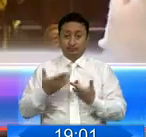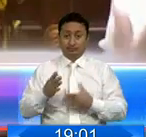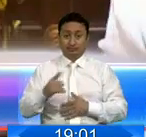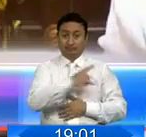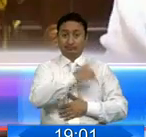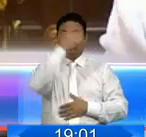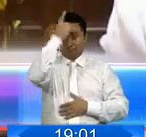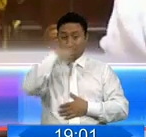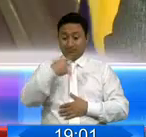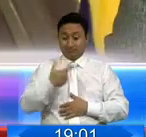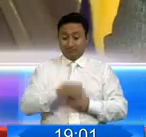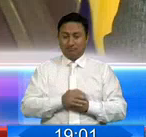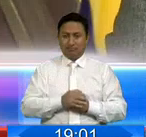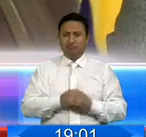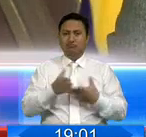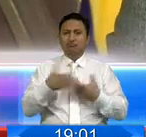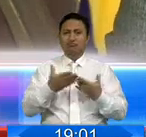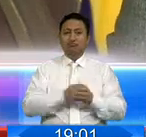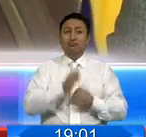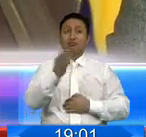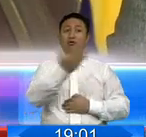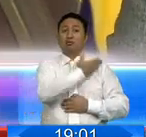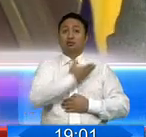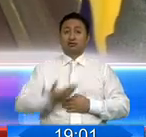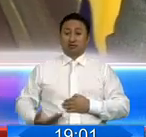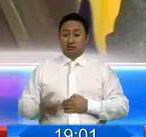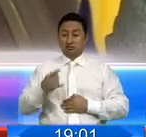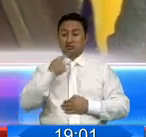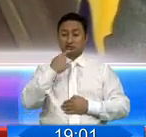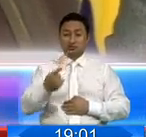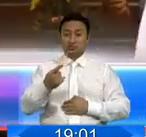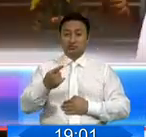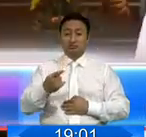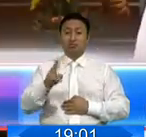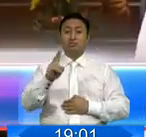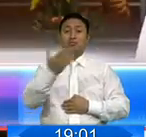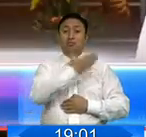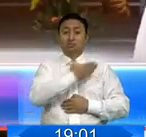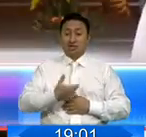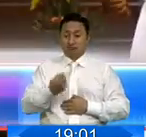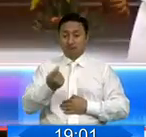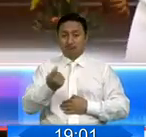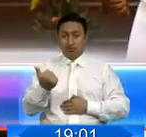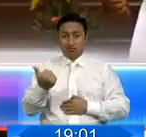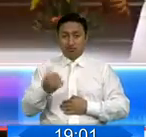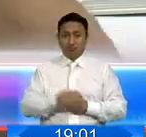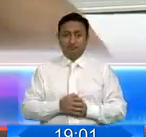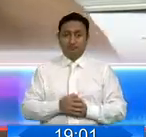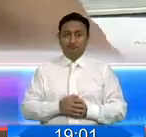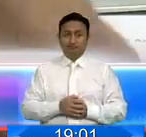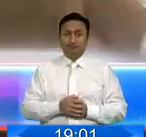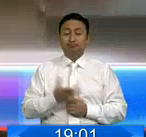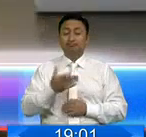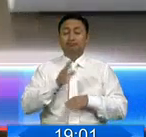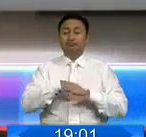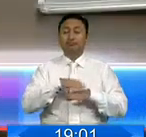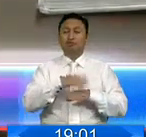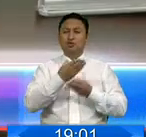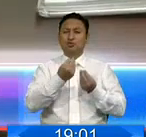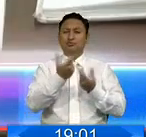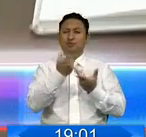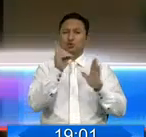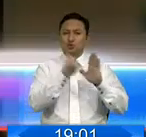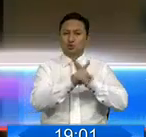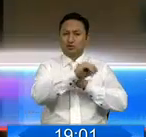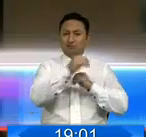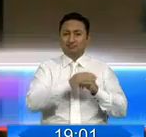Vicuña 24 horas después de que el presidente la dejara sin funciones. La renuncia de Vicuña se da luego de las denuncias del supuesto cobro de